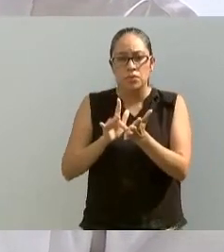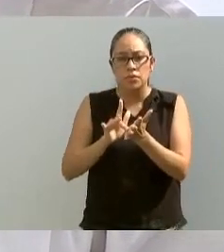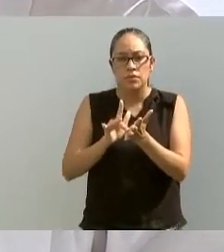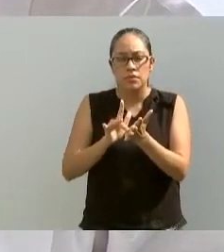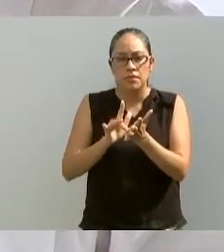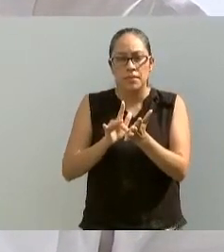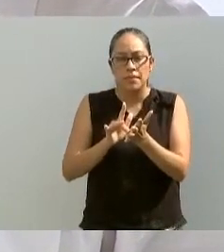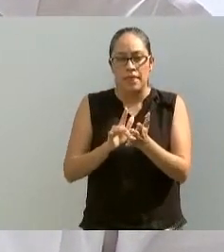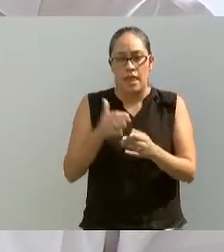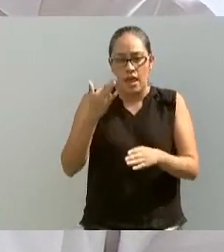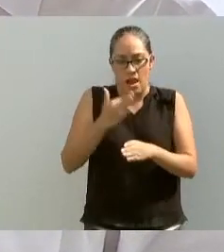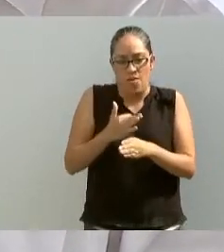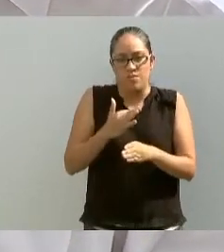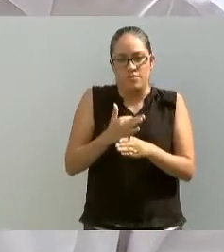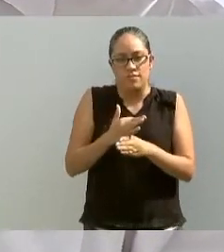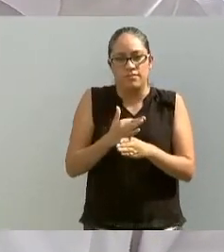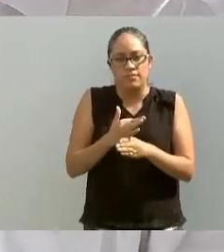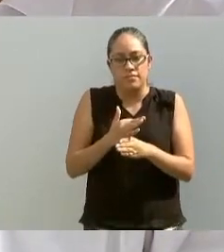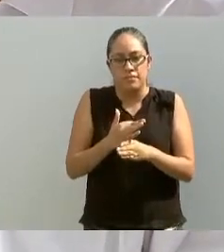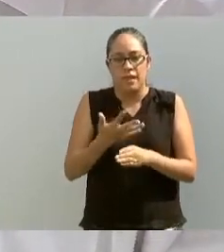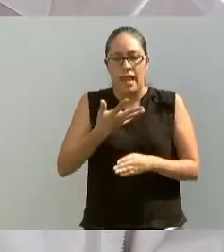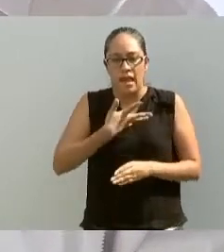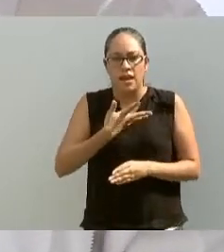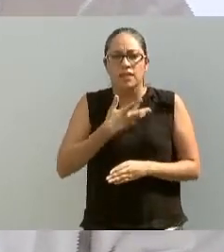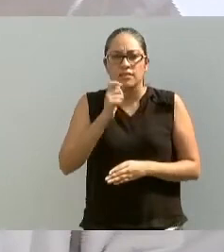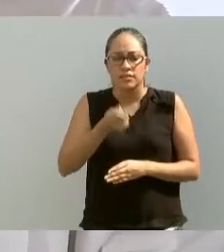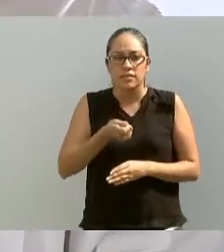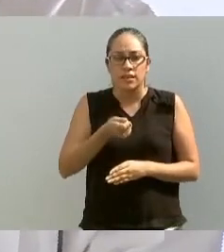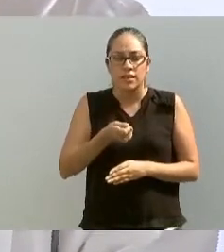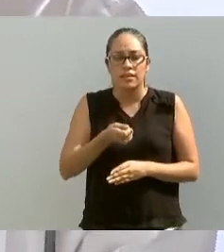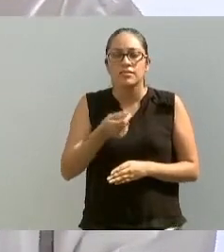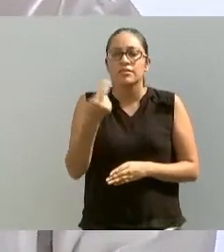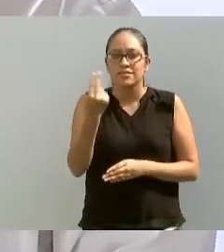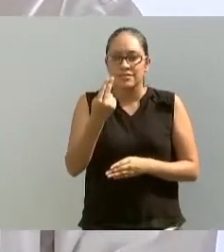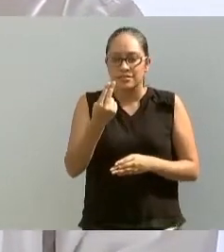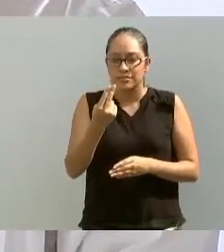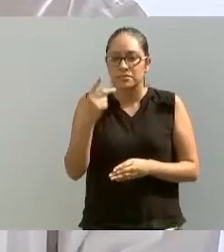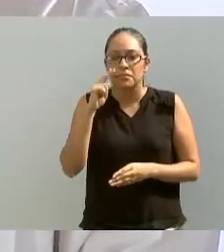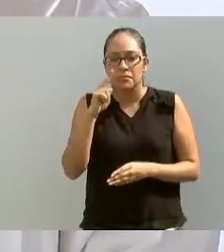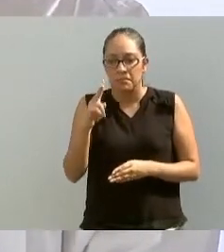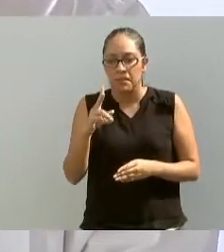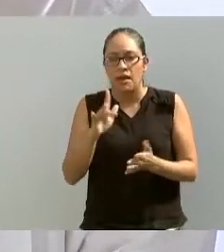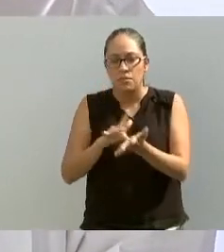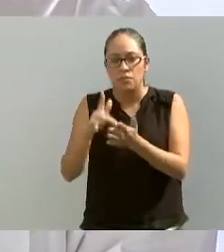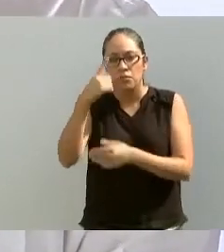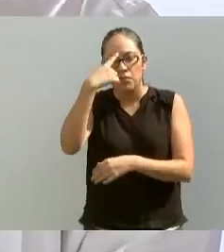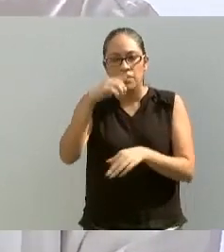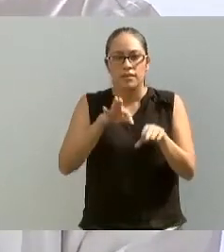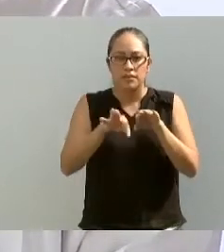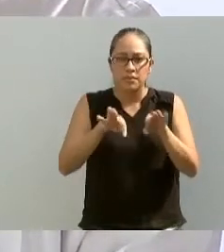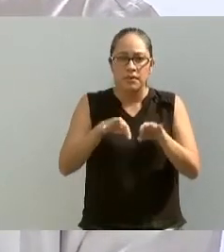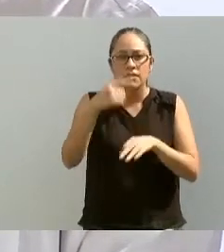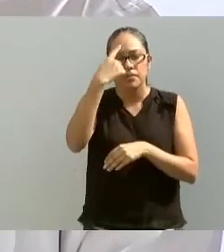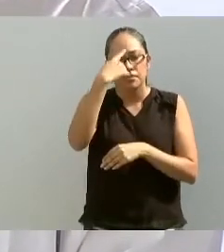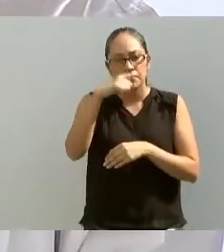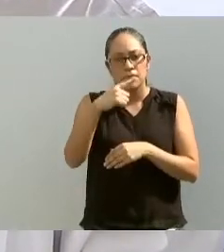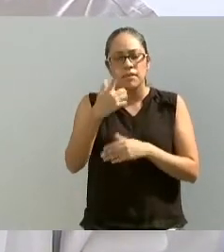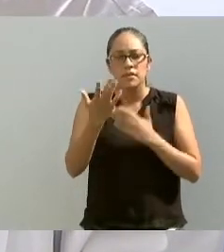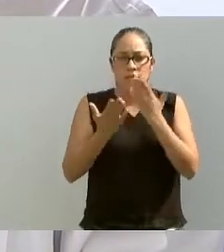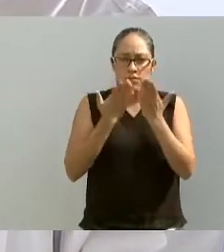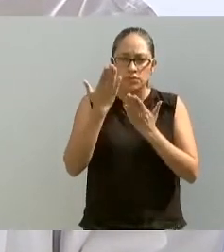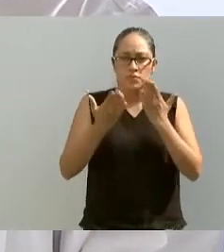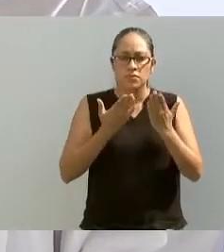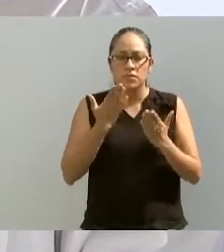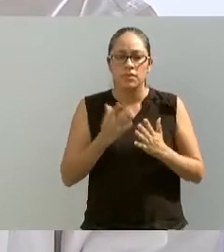como está sucediendo, posibilidades de trabajo, de estudio.